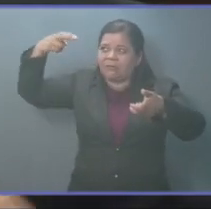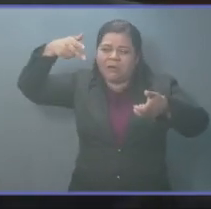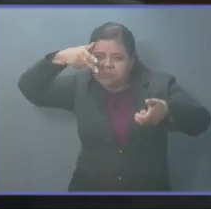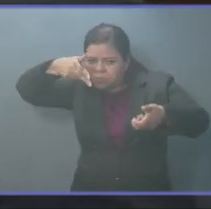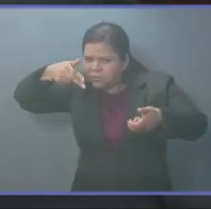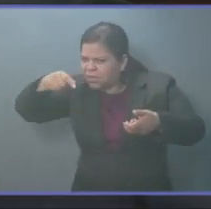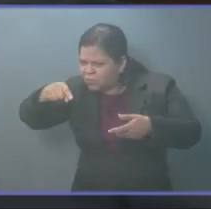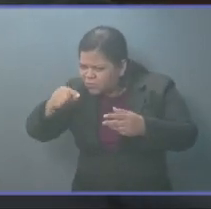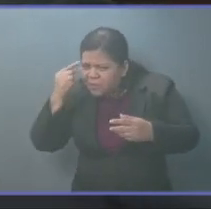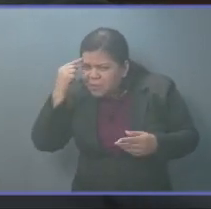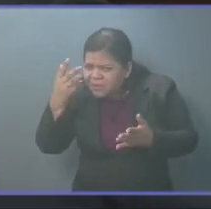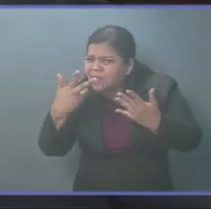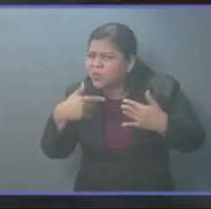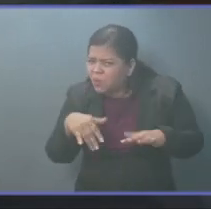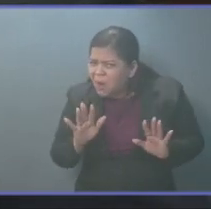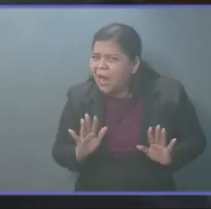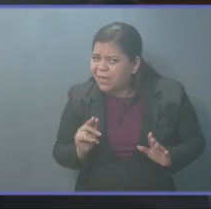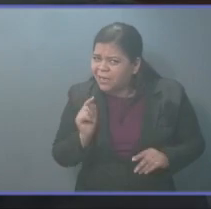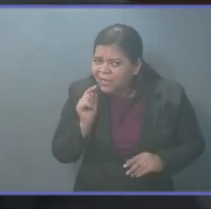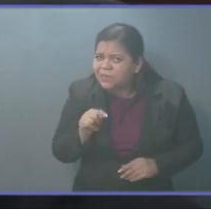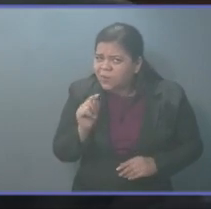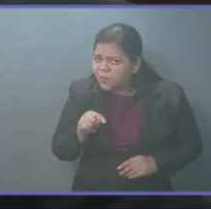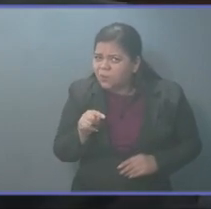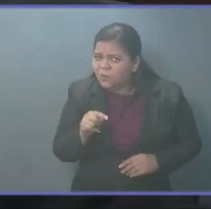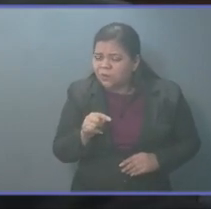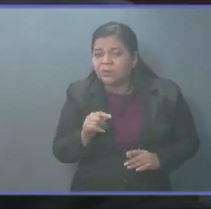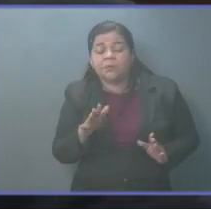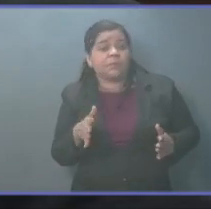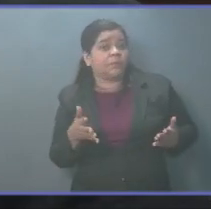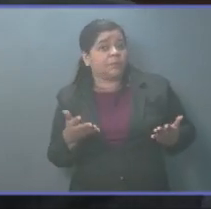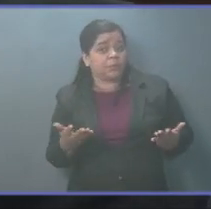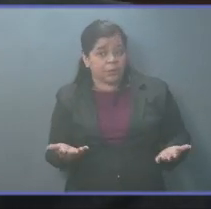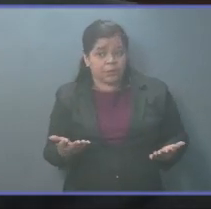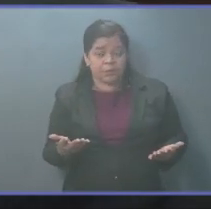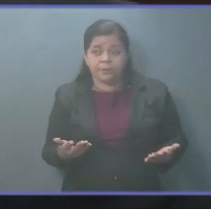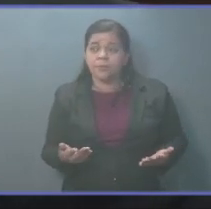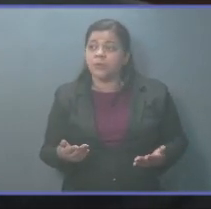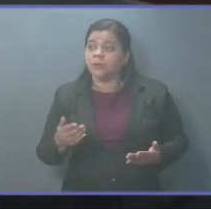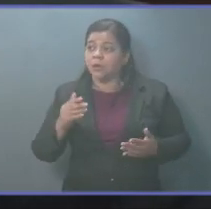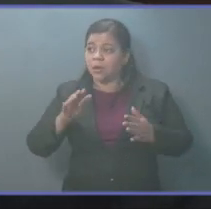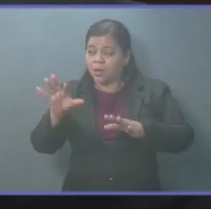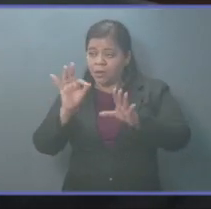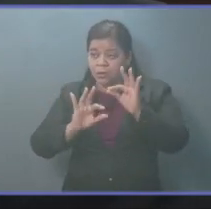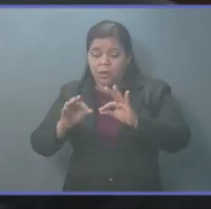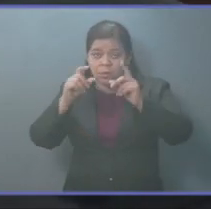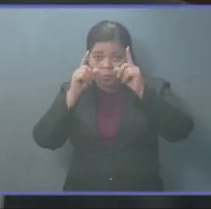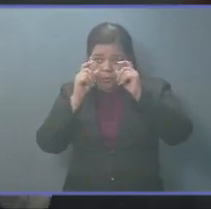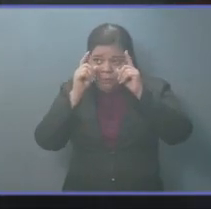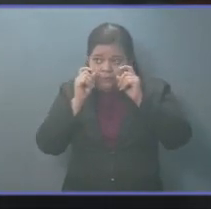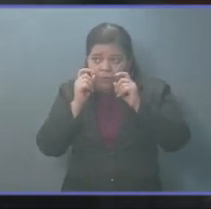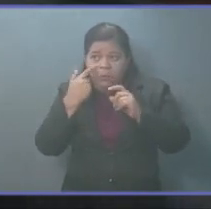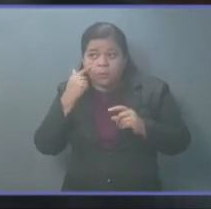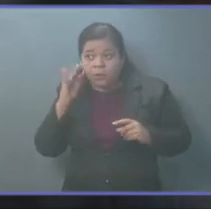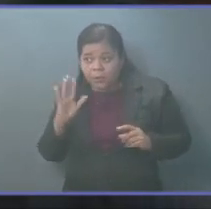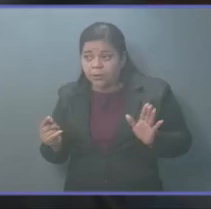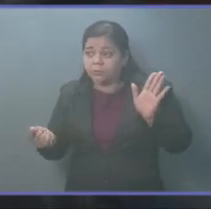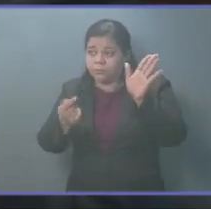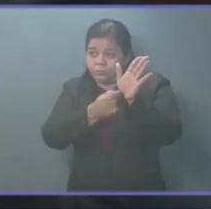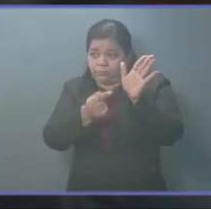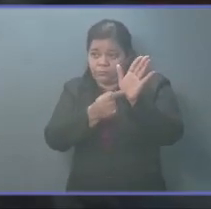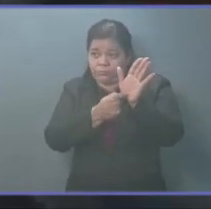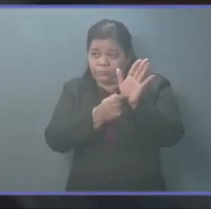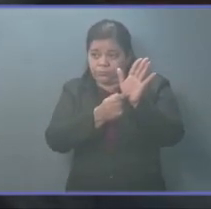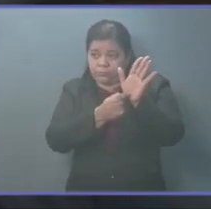para usted, señor ministro? Sobre todo porque existen imágenes como esta.